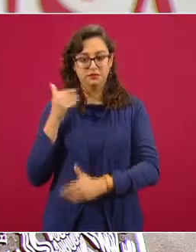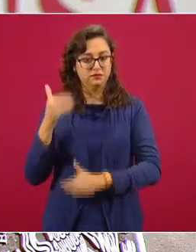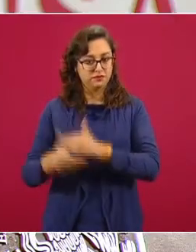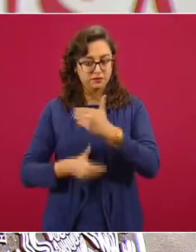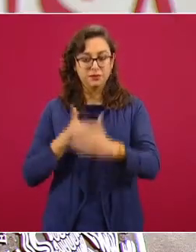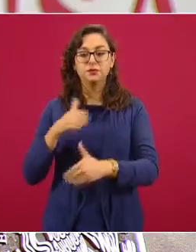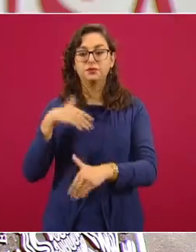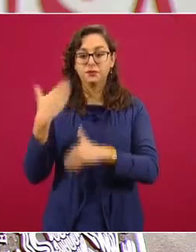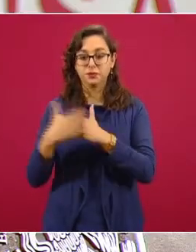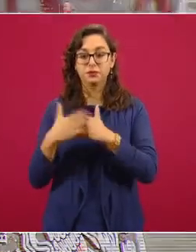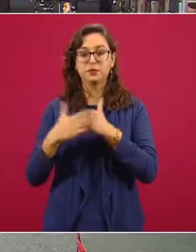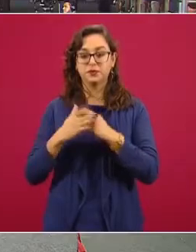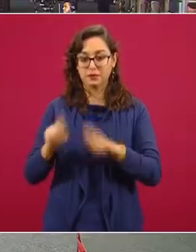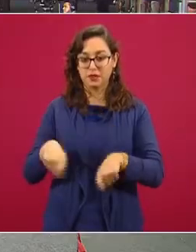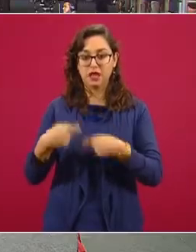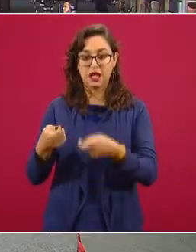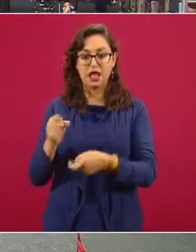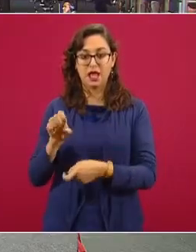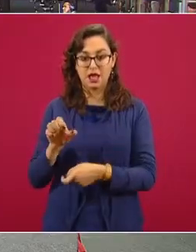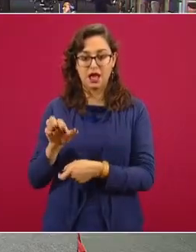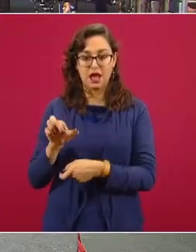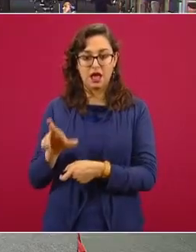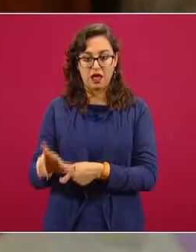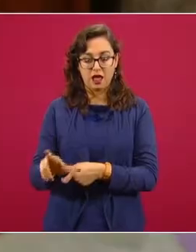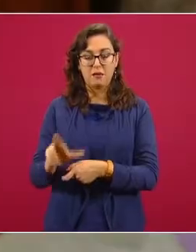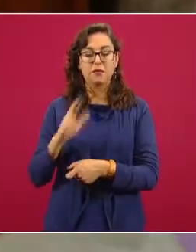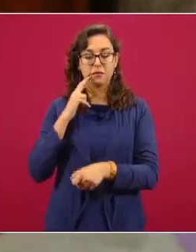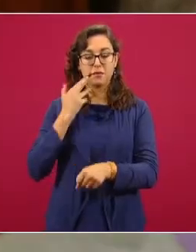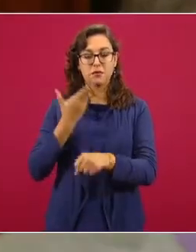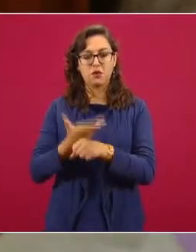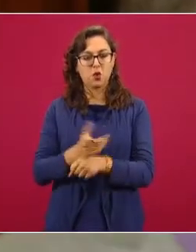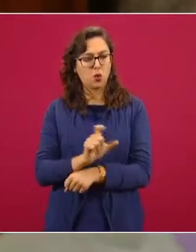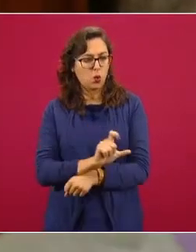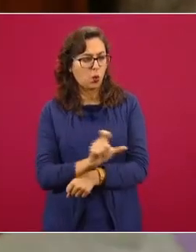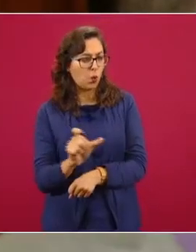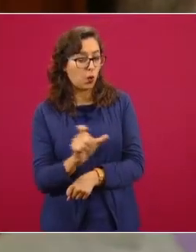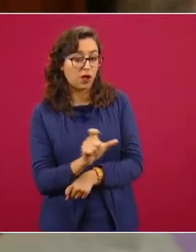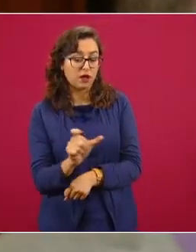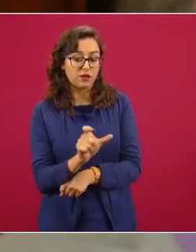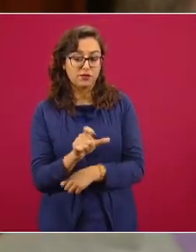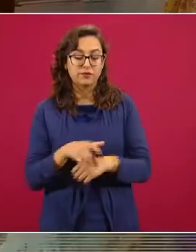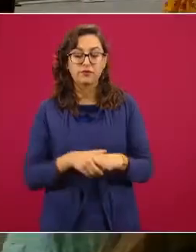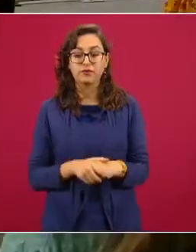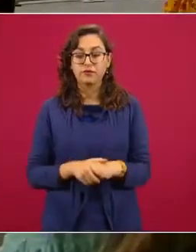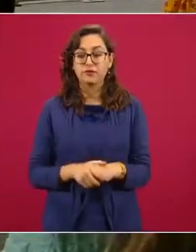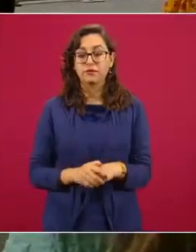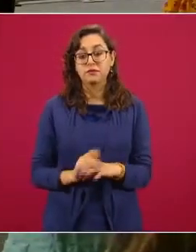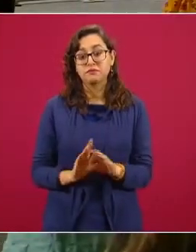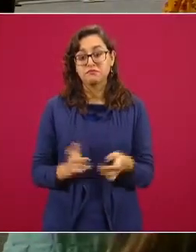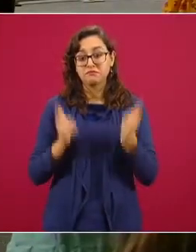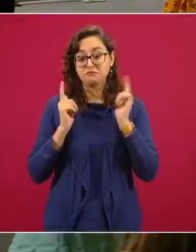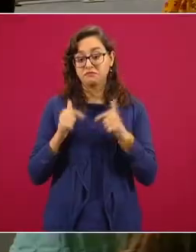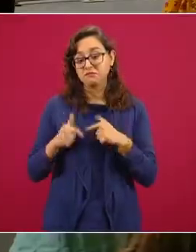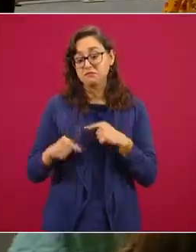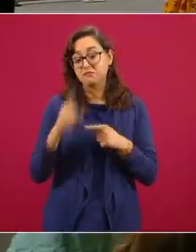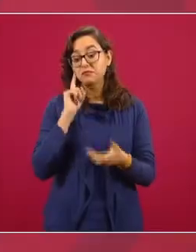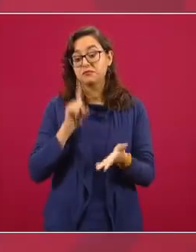Marina se haga cargo. ¿Para cuándo tentativamente pudiera estar en operación? Yo creo que antes de que finalice el